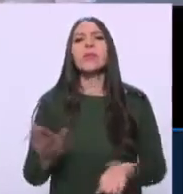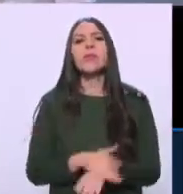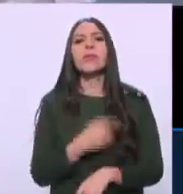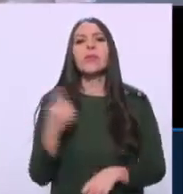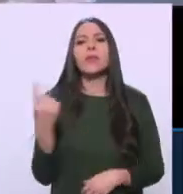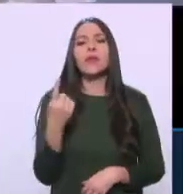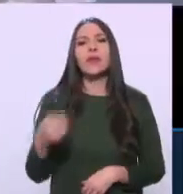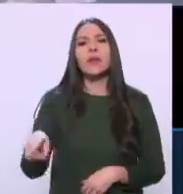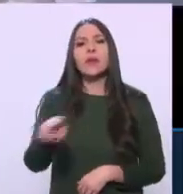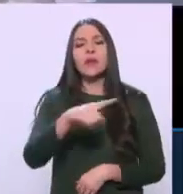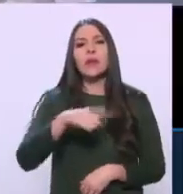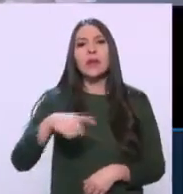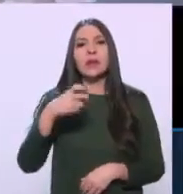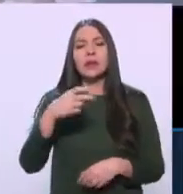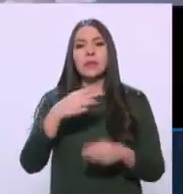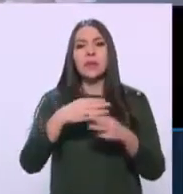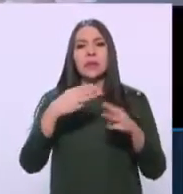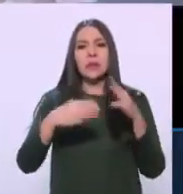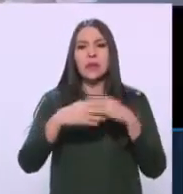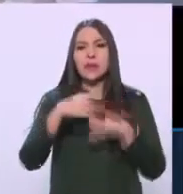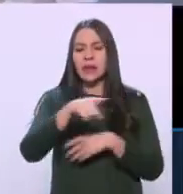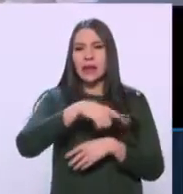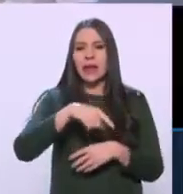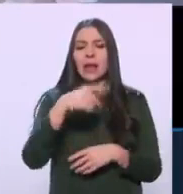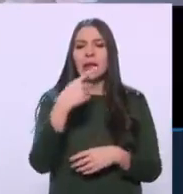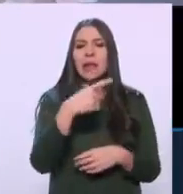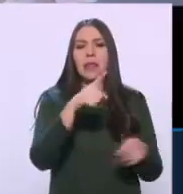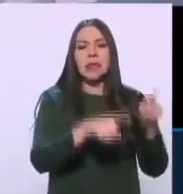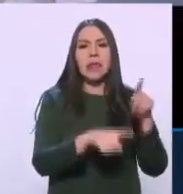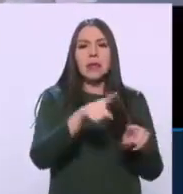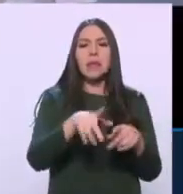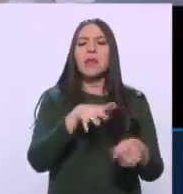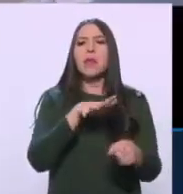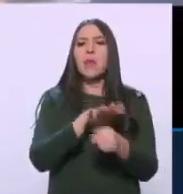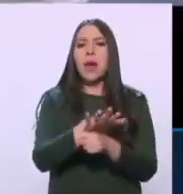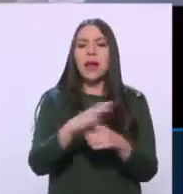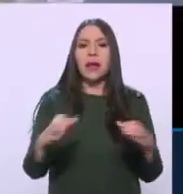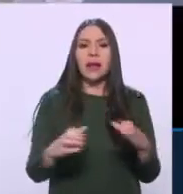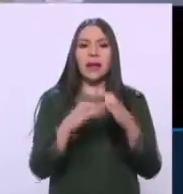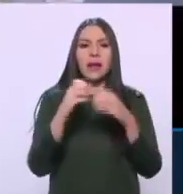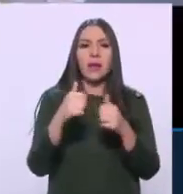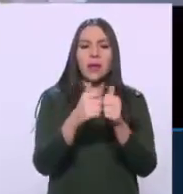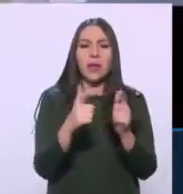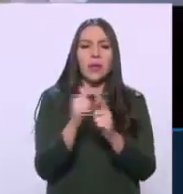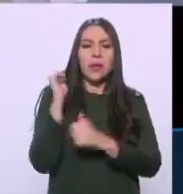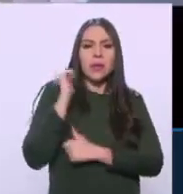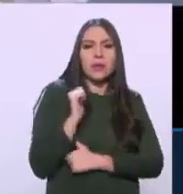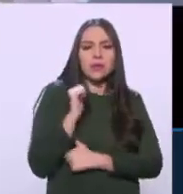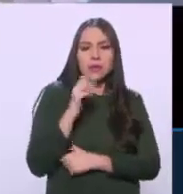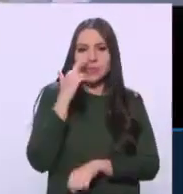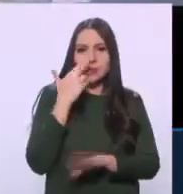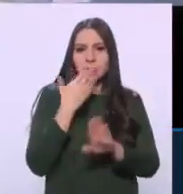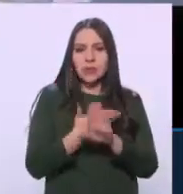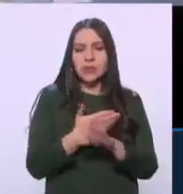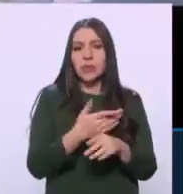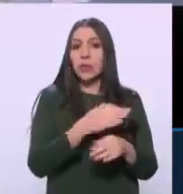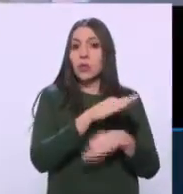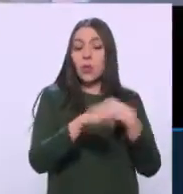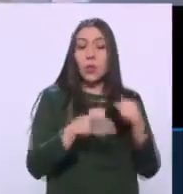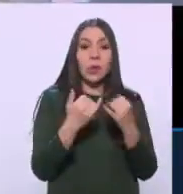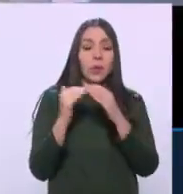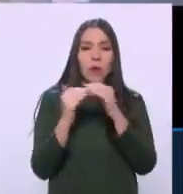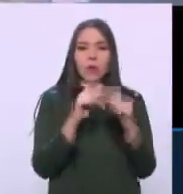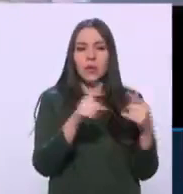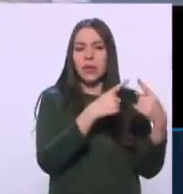estos instrumentos, pues las instituciones bancarias, dependiendo de cómo es el fideicomiso, porque es importante mencionar que los fideicomisos son distintos,